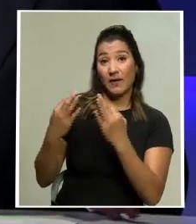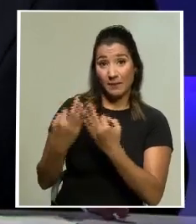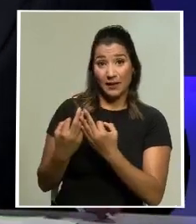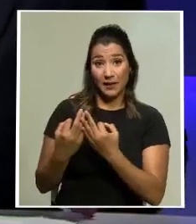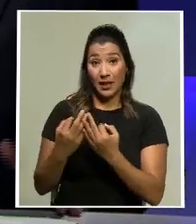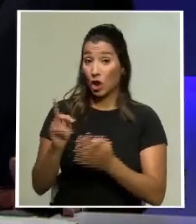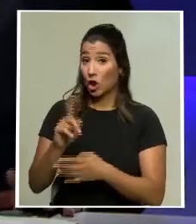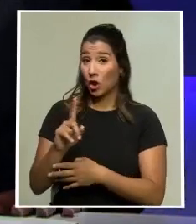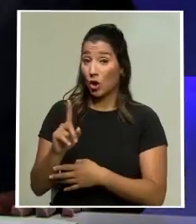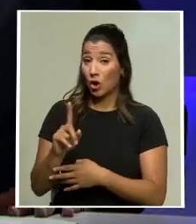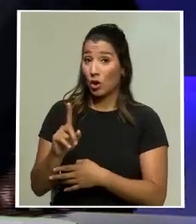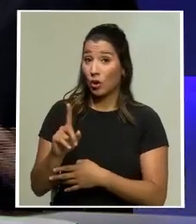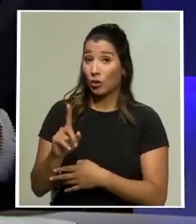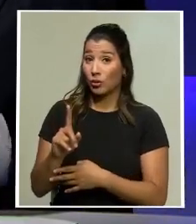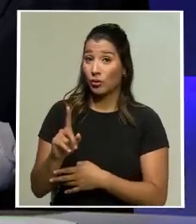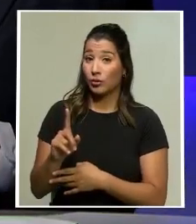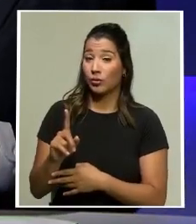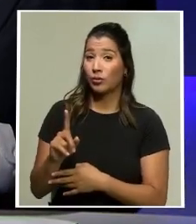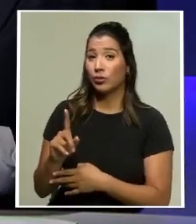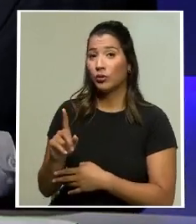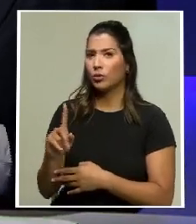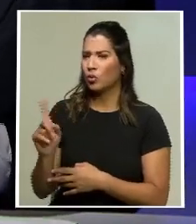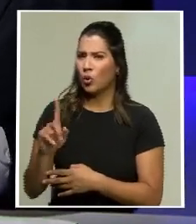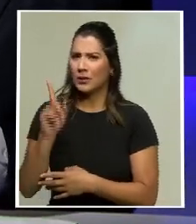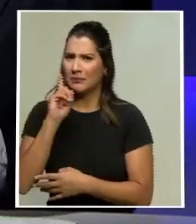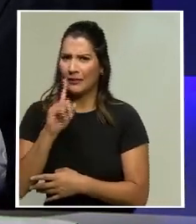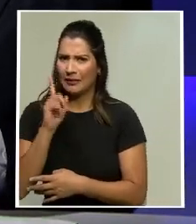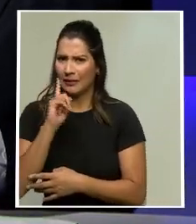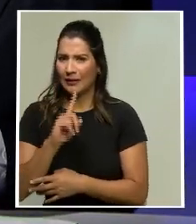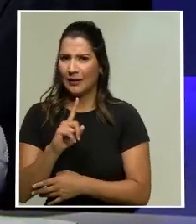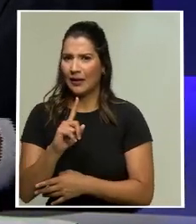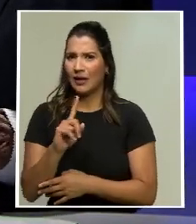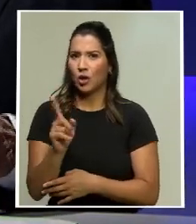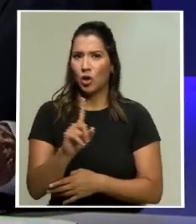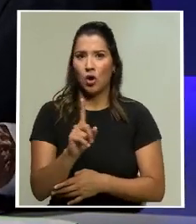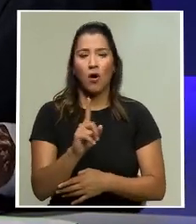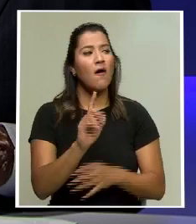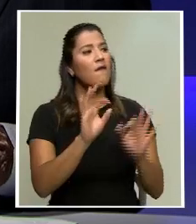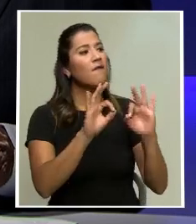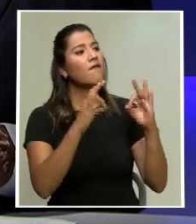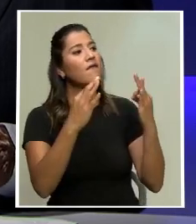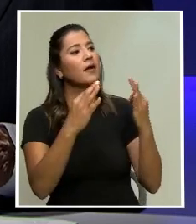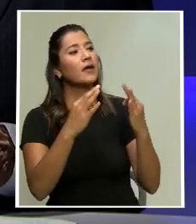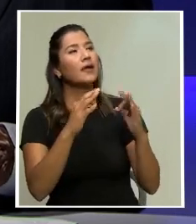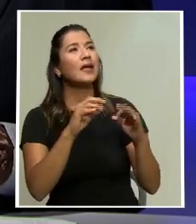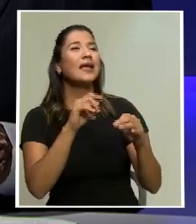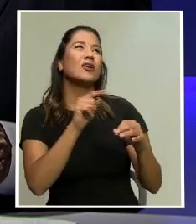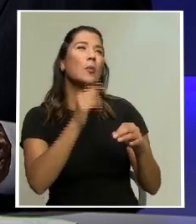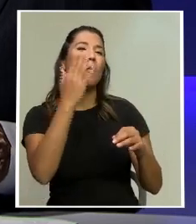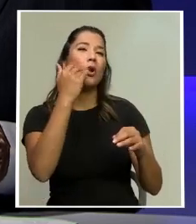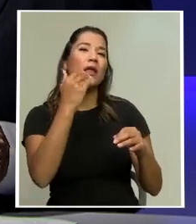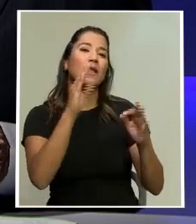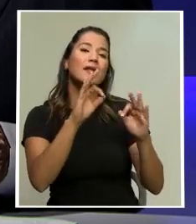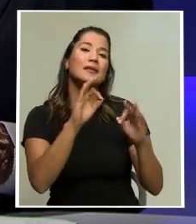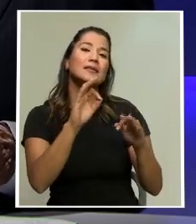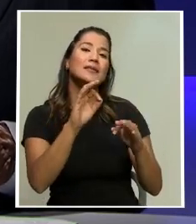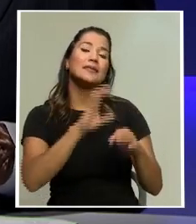eso es una metáfora. Eso deriva de que El Salvador tiene 14 departamentos. Claro.